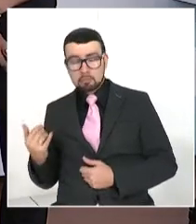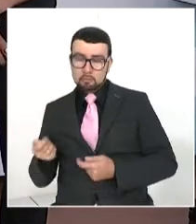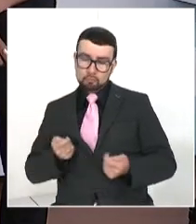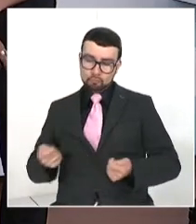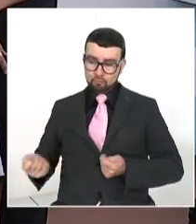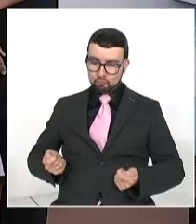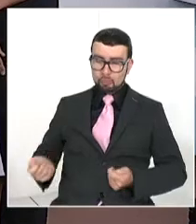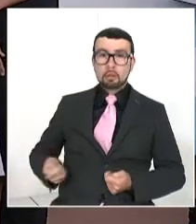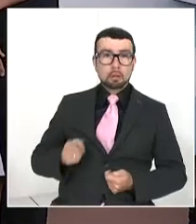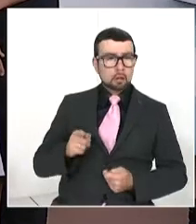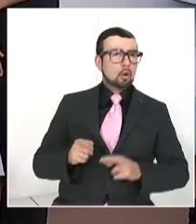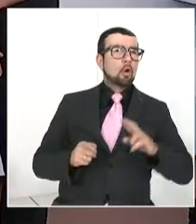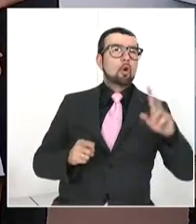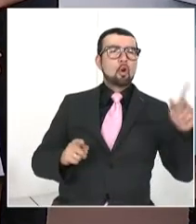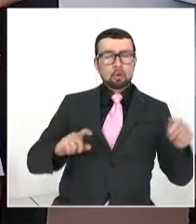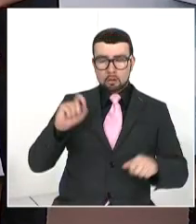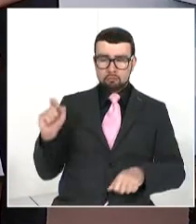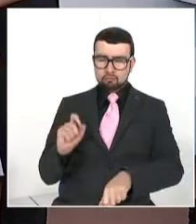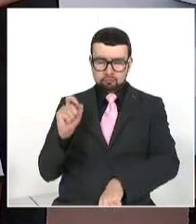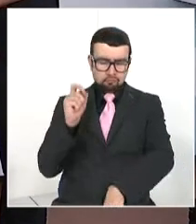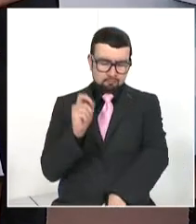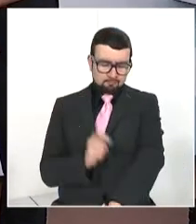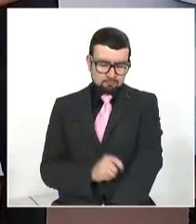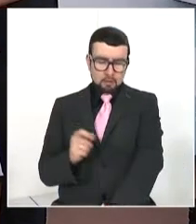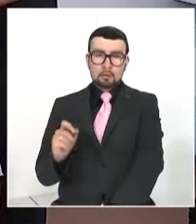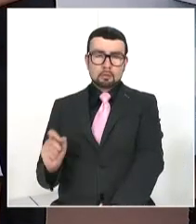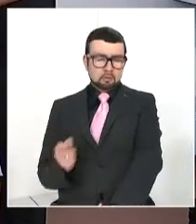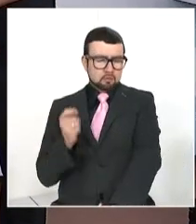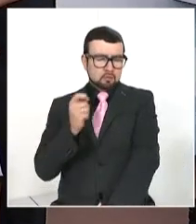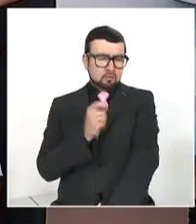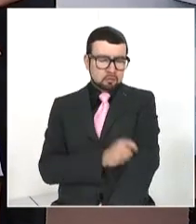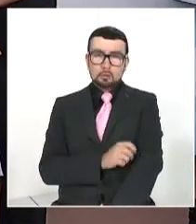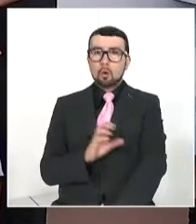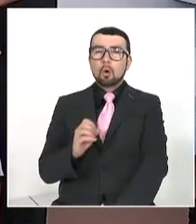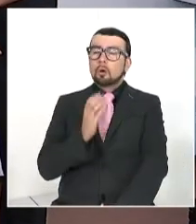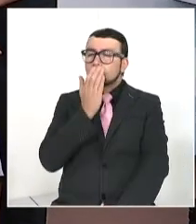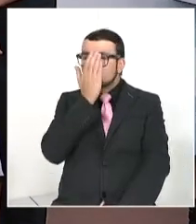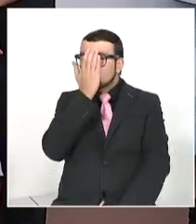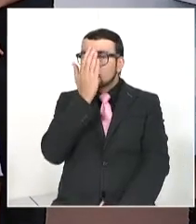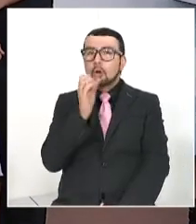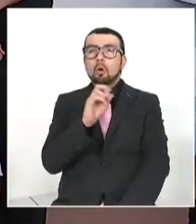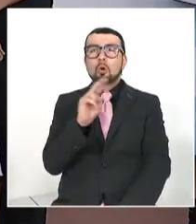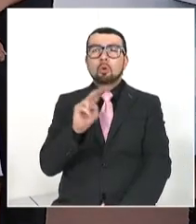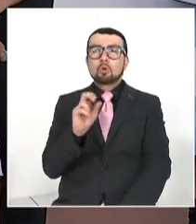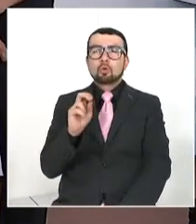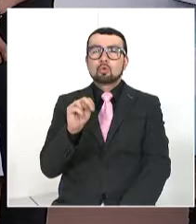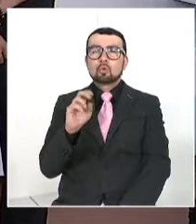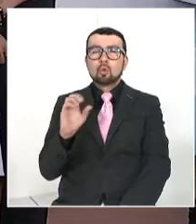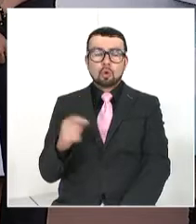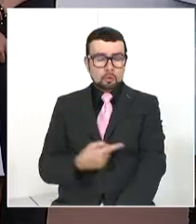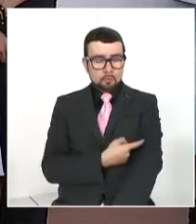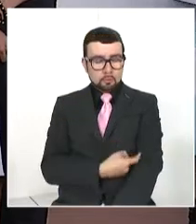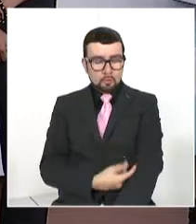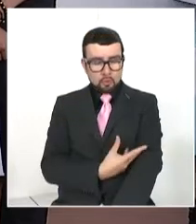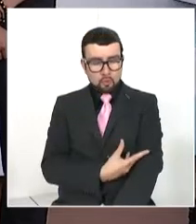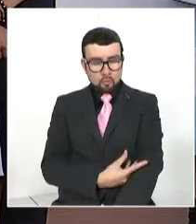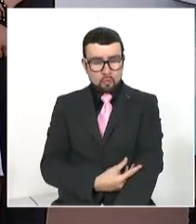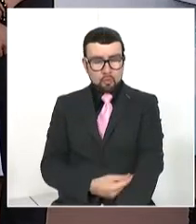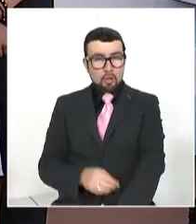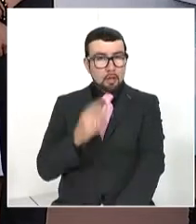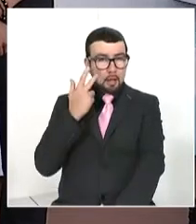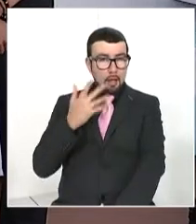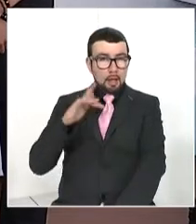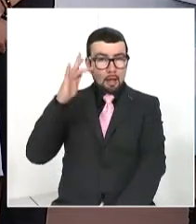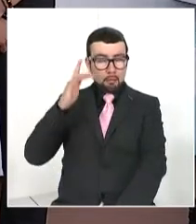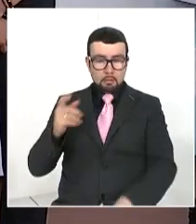manejos con apiterapia, con ozono, con plasma rico en plaquetas, con acupuntura, con